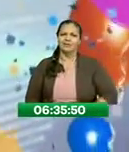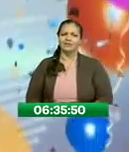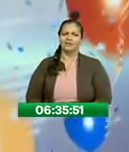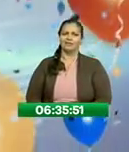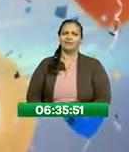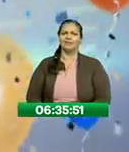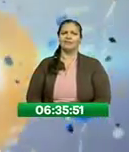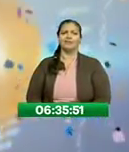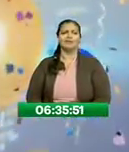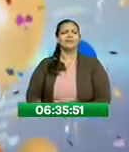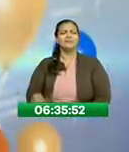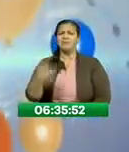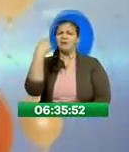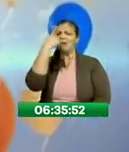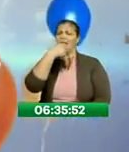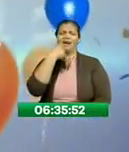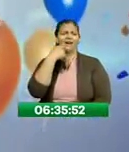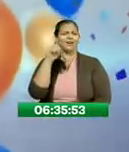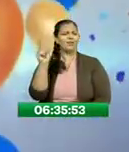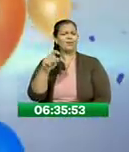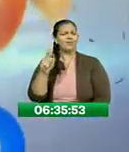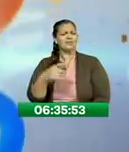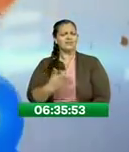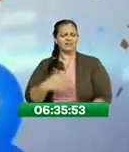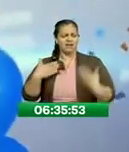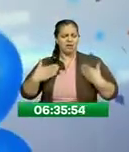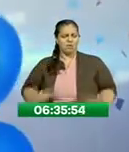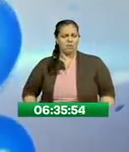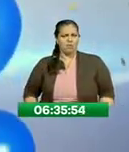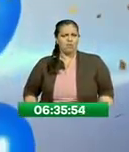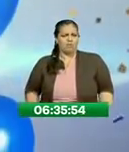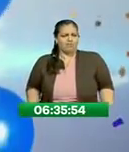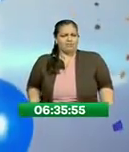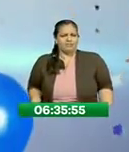cuerpo. Ahí está el cuerpo. Y la cara es bonita cuando te cambia. Pero ya,